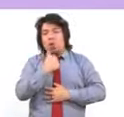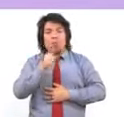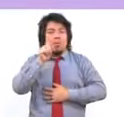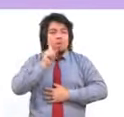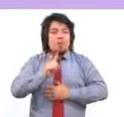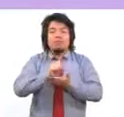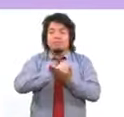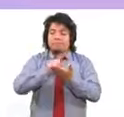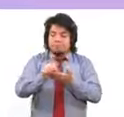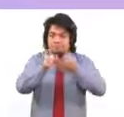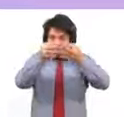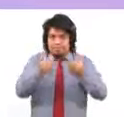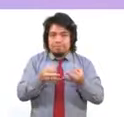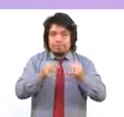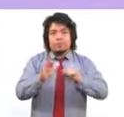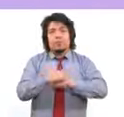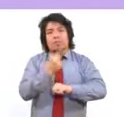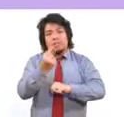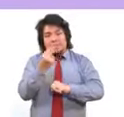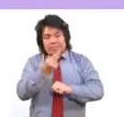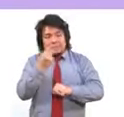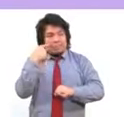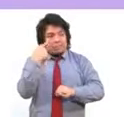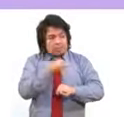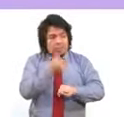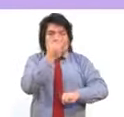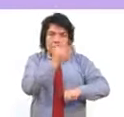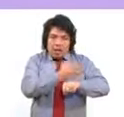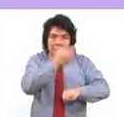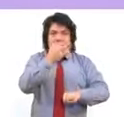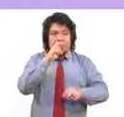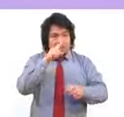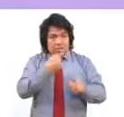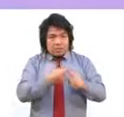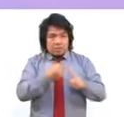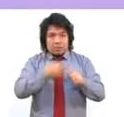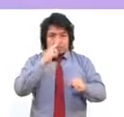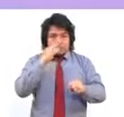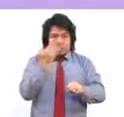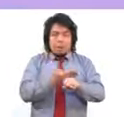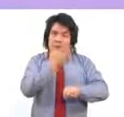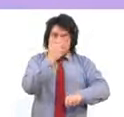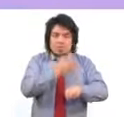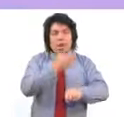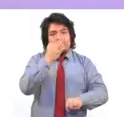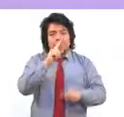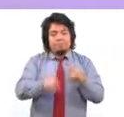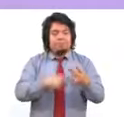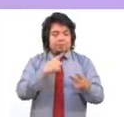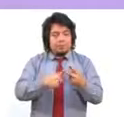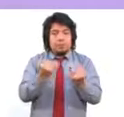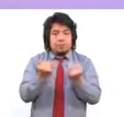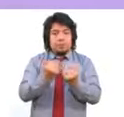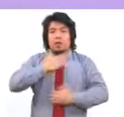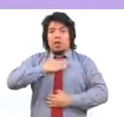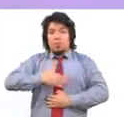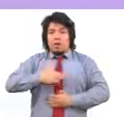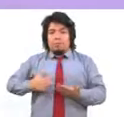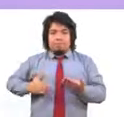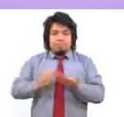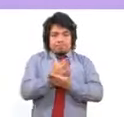es clave el combate a la impunidad, el castigo a los responsables y el acceso a la justicia de todas